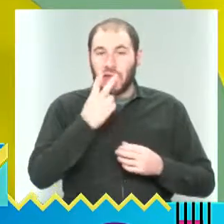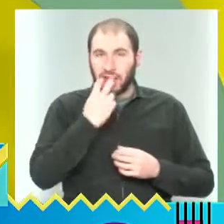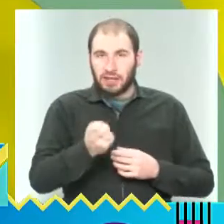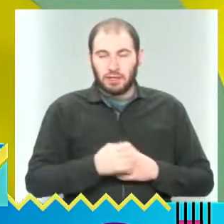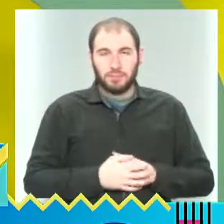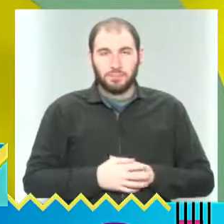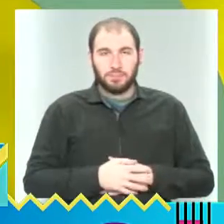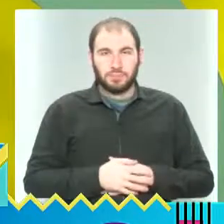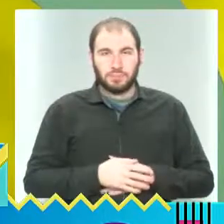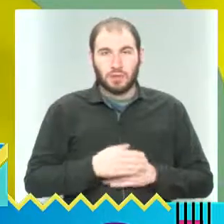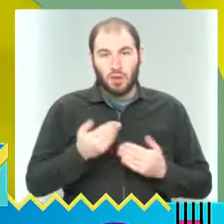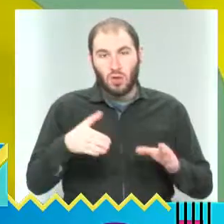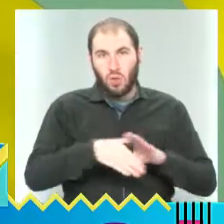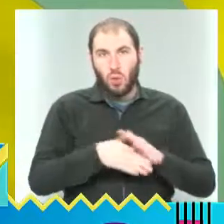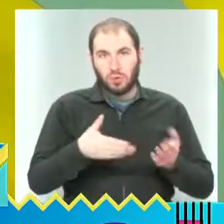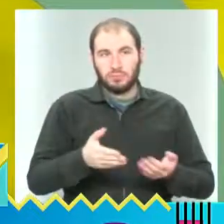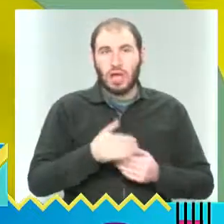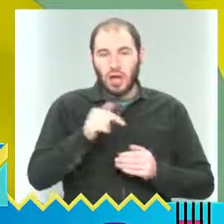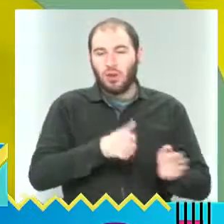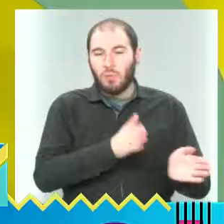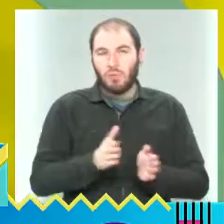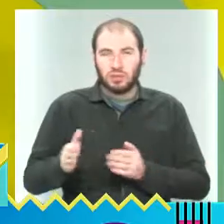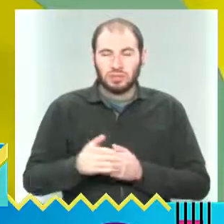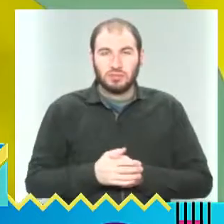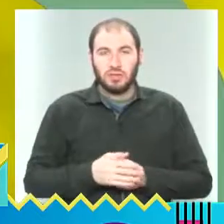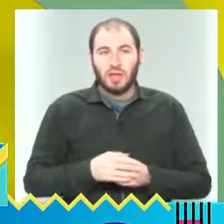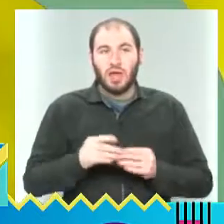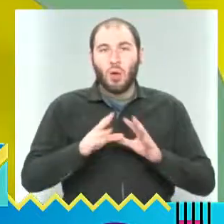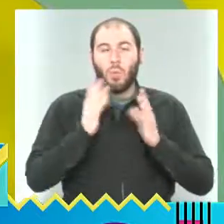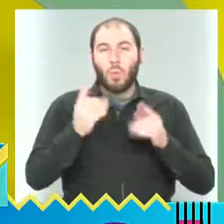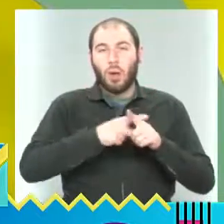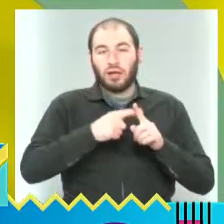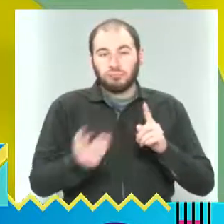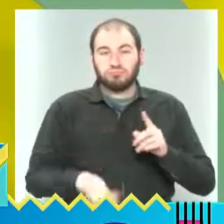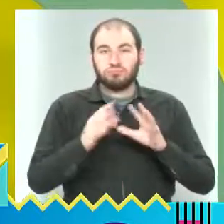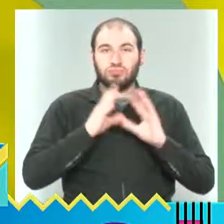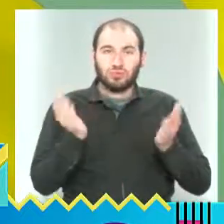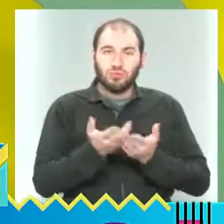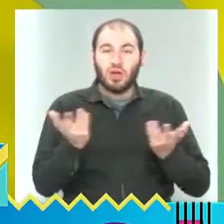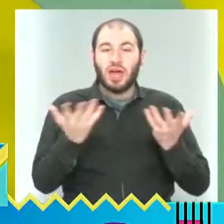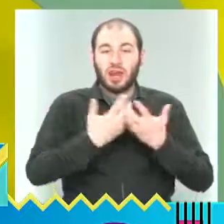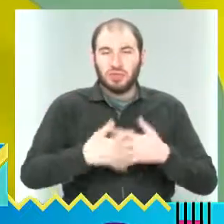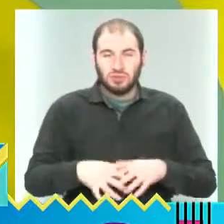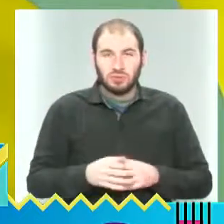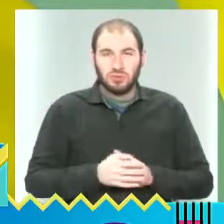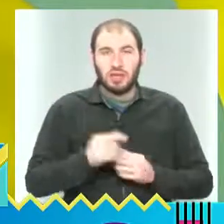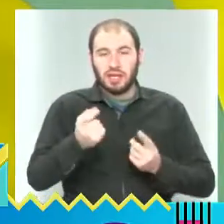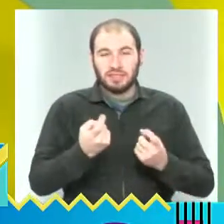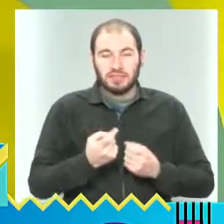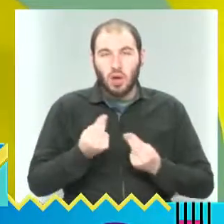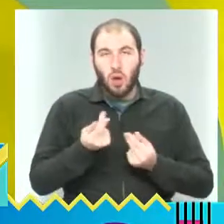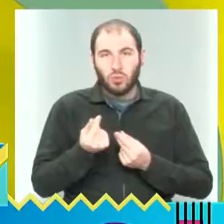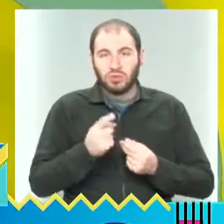energía... justamente el proceso de calentamiento global y todas las emisiones están asociadas a la necesidad de